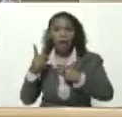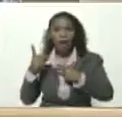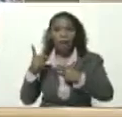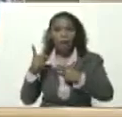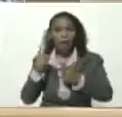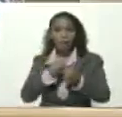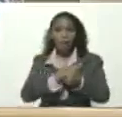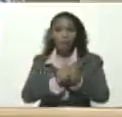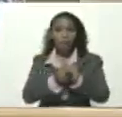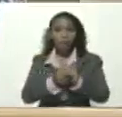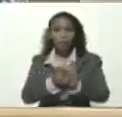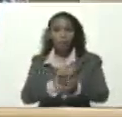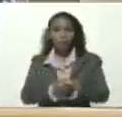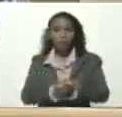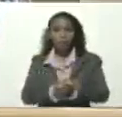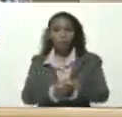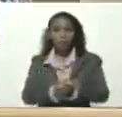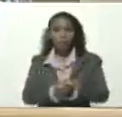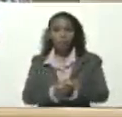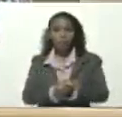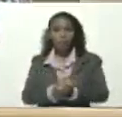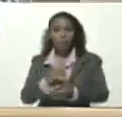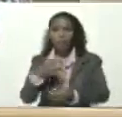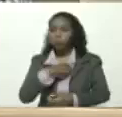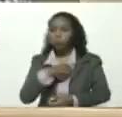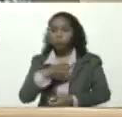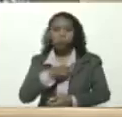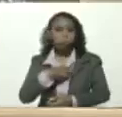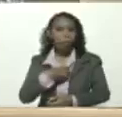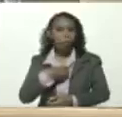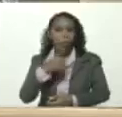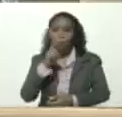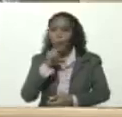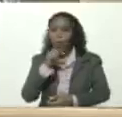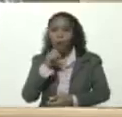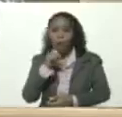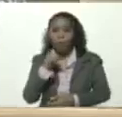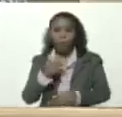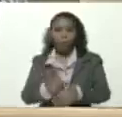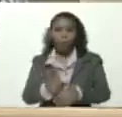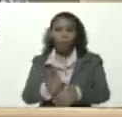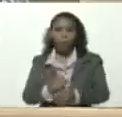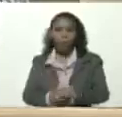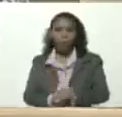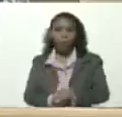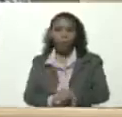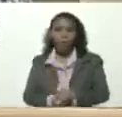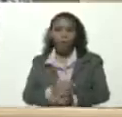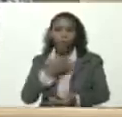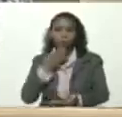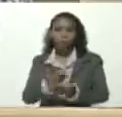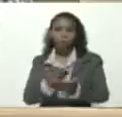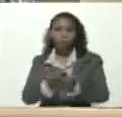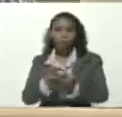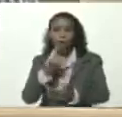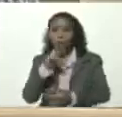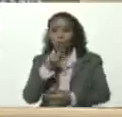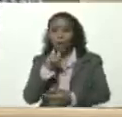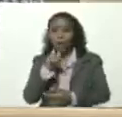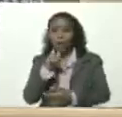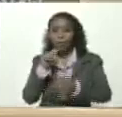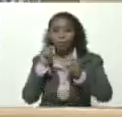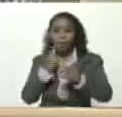esa modificación no puede, no tiene efecto. Es una solicitud que no tiene